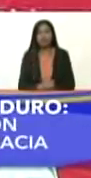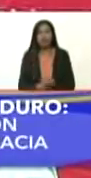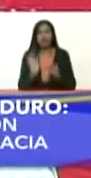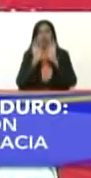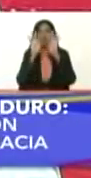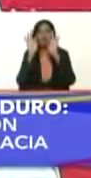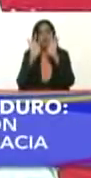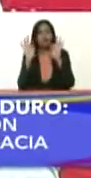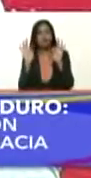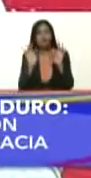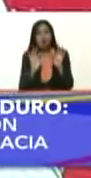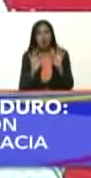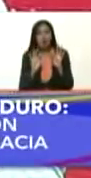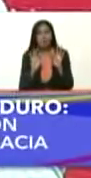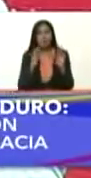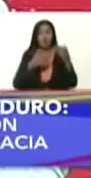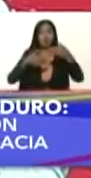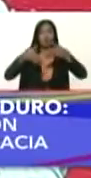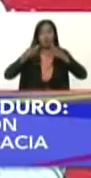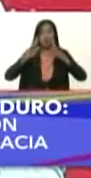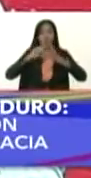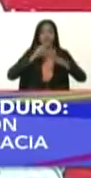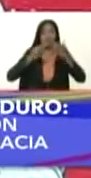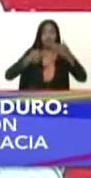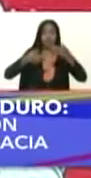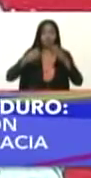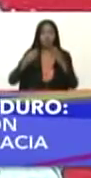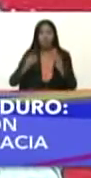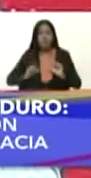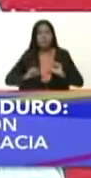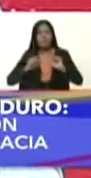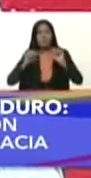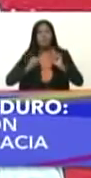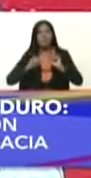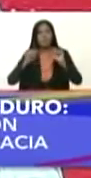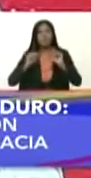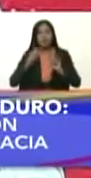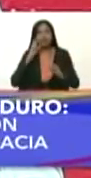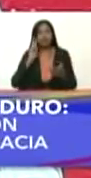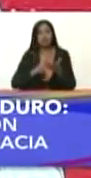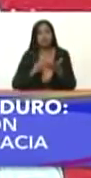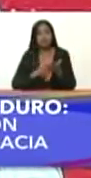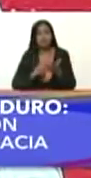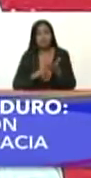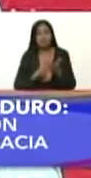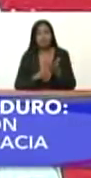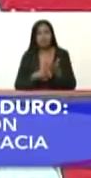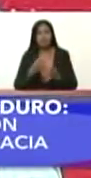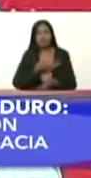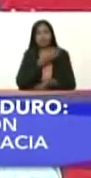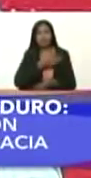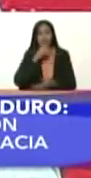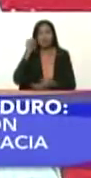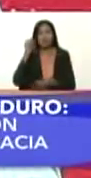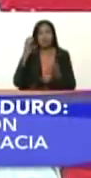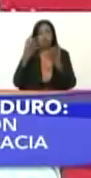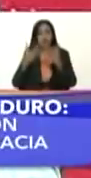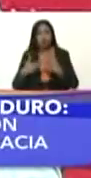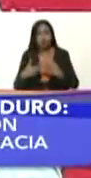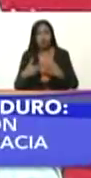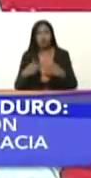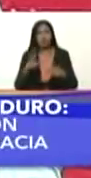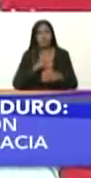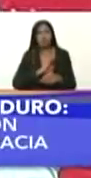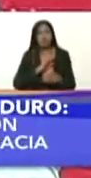fórmula para construir con equilibrio, con empuje y de verdad, verdad, el socialismo industrial, el